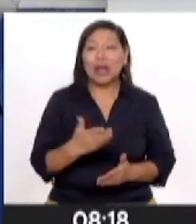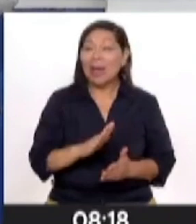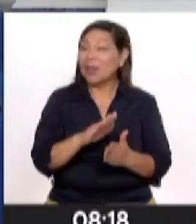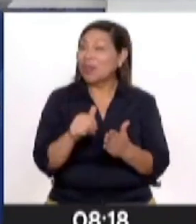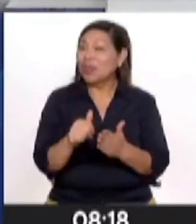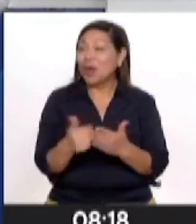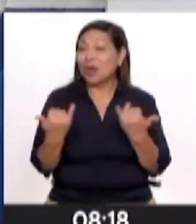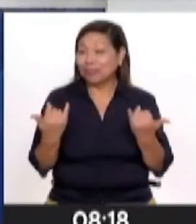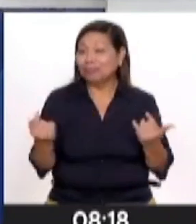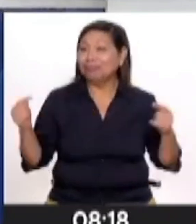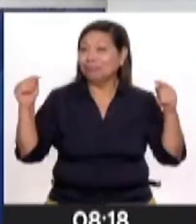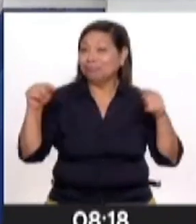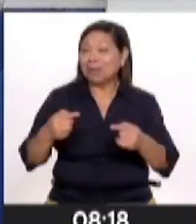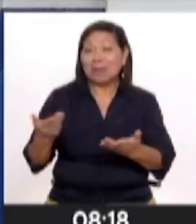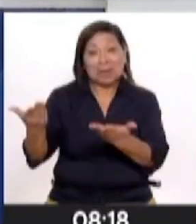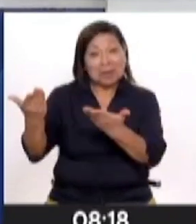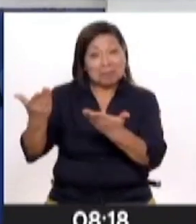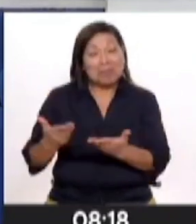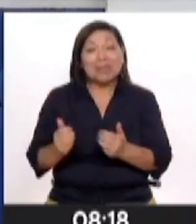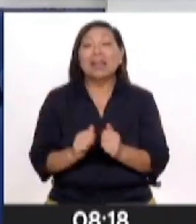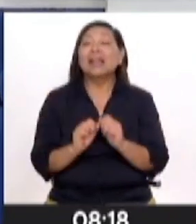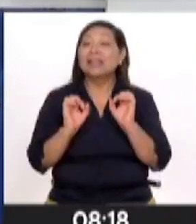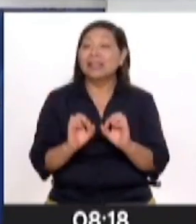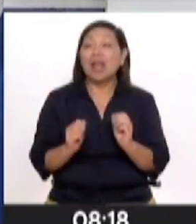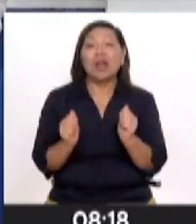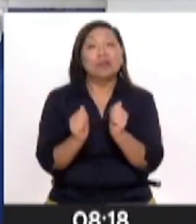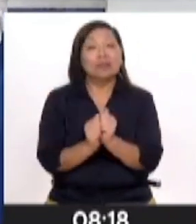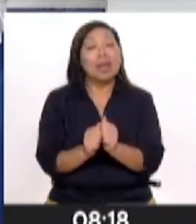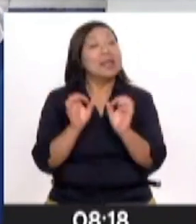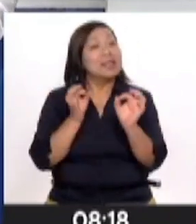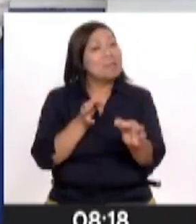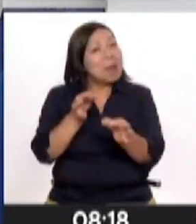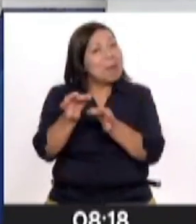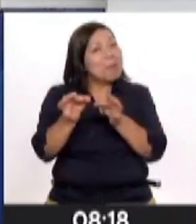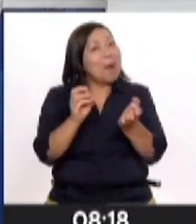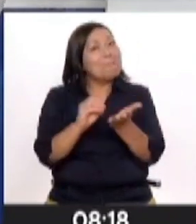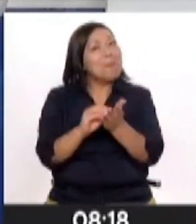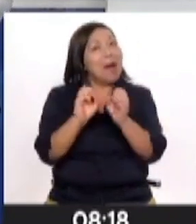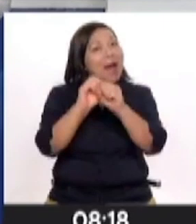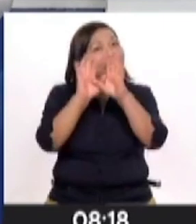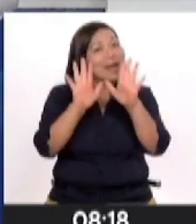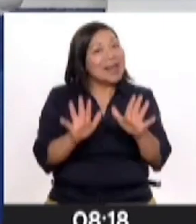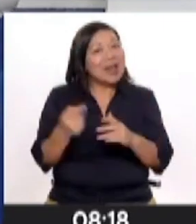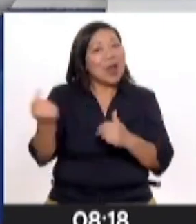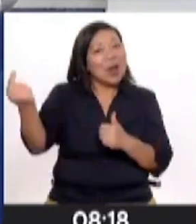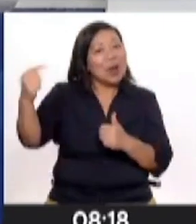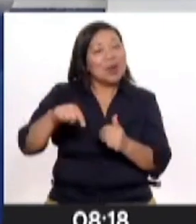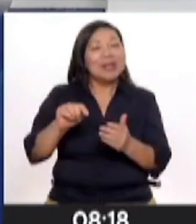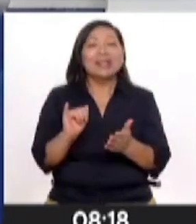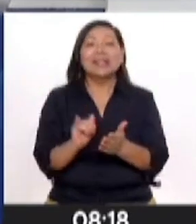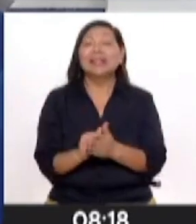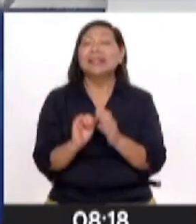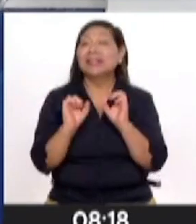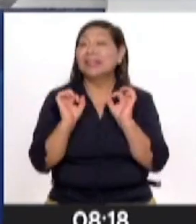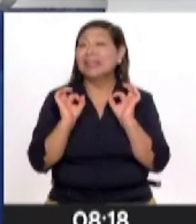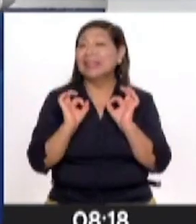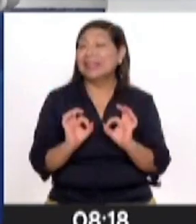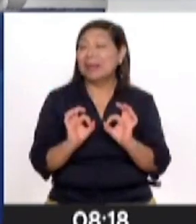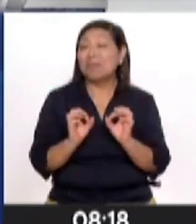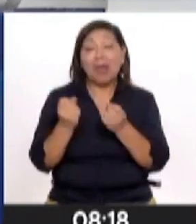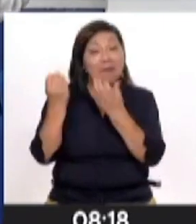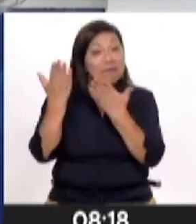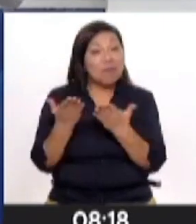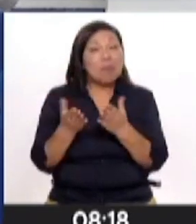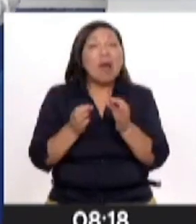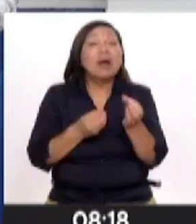por el espacio y también por la invitación. Vamos a estar ya acompañándolos de manera bastante frecuente, así que esperemos, pues, que tengan la información